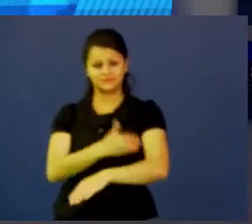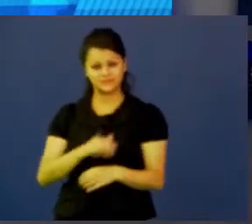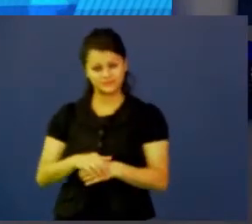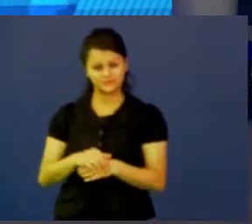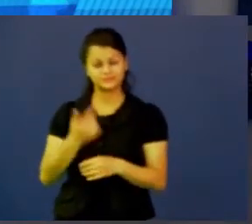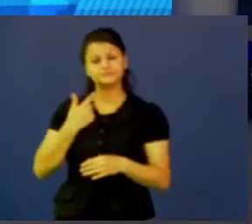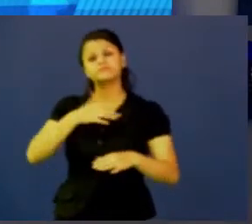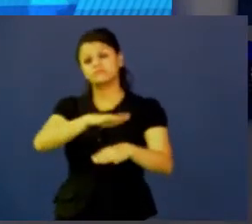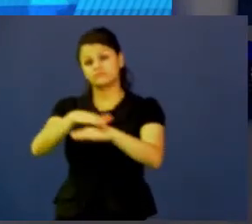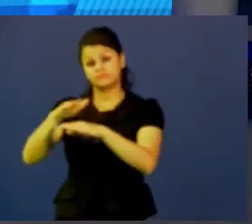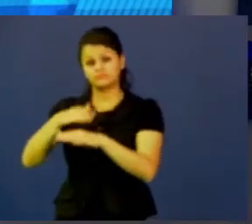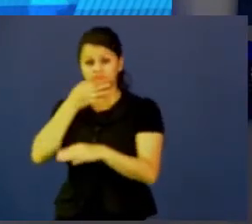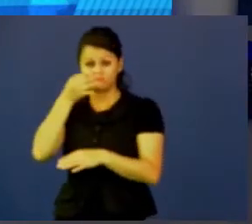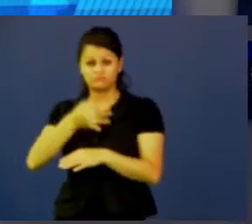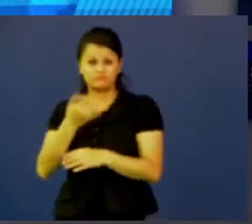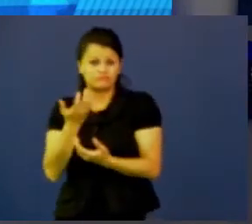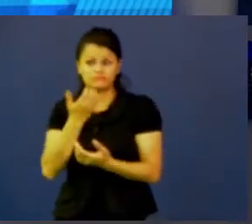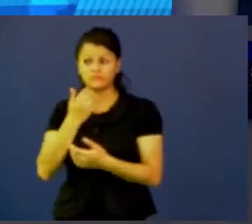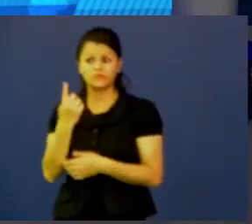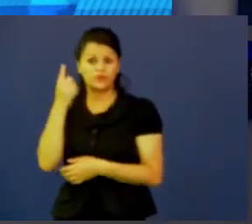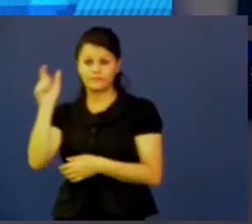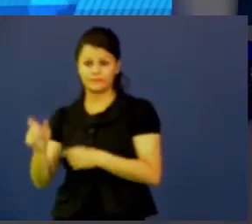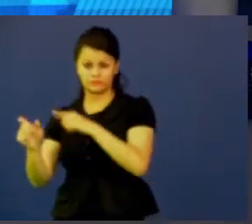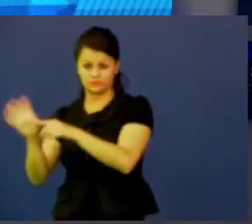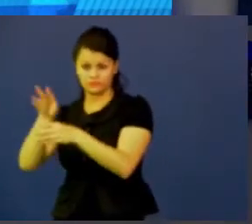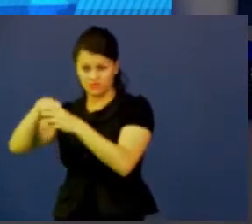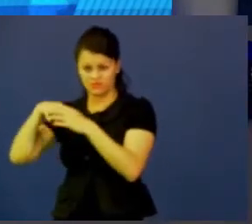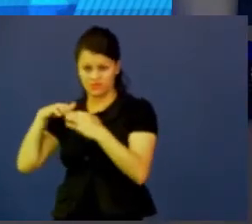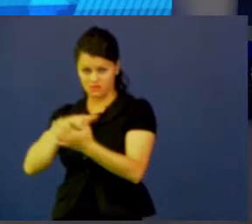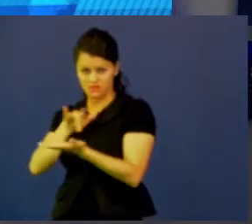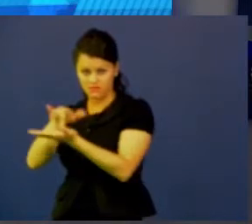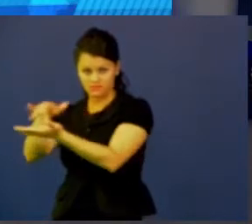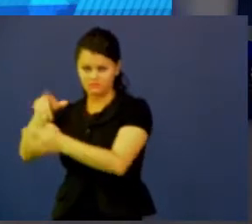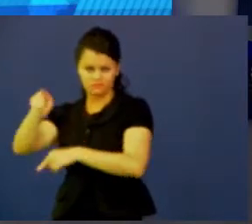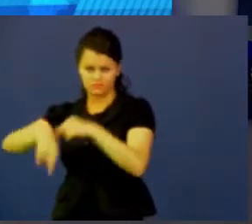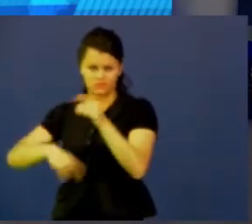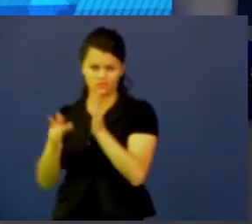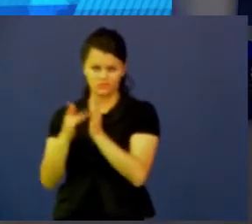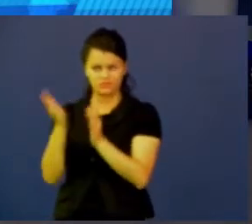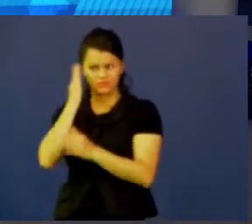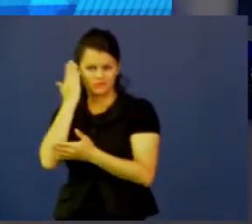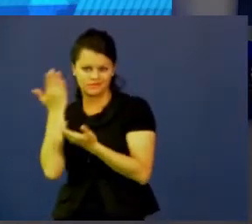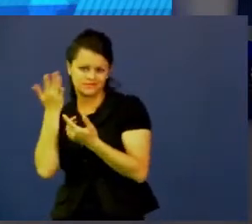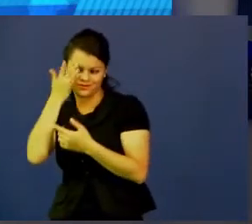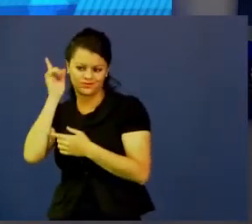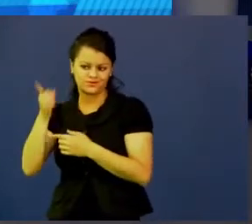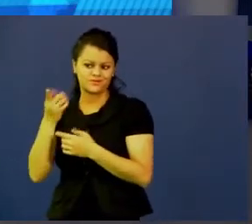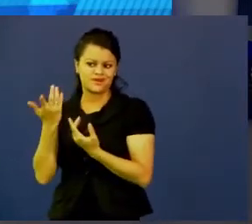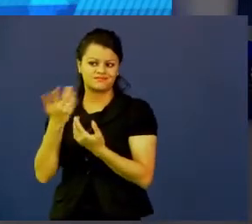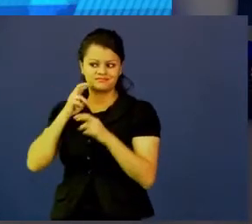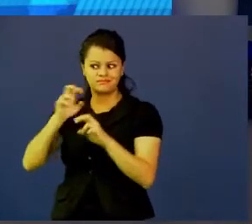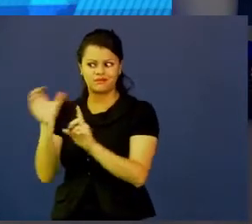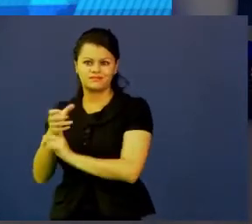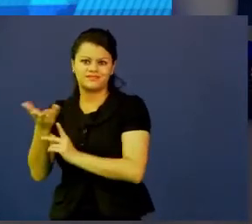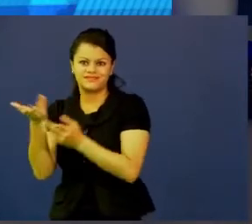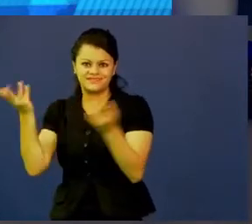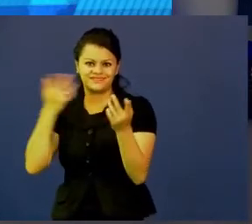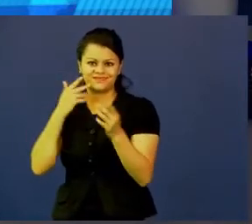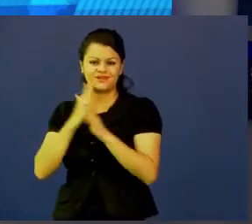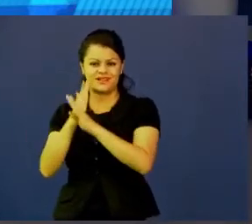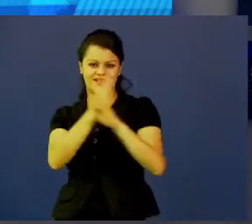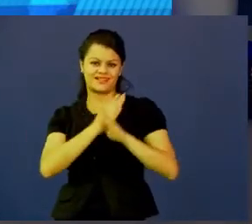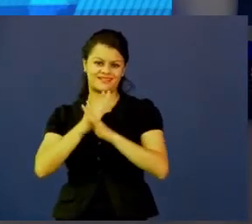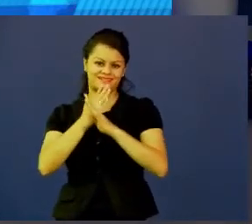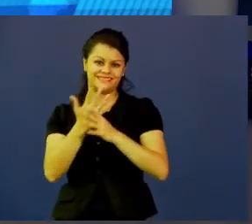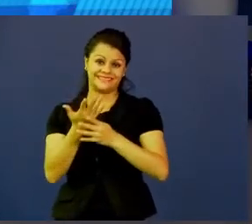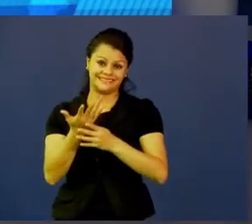que estaba siendo parte de la guerra no podía tener un dispositivo móvil en su mano, pues por temas de seguridad. Entonces, esa pregunta de cómo